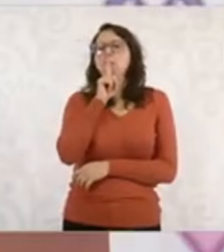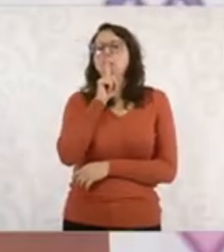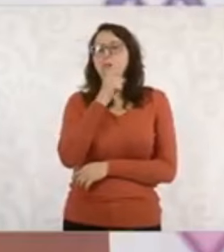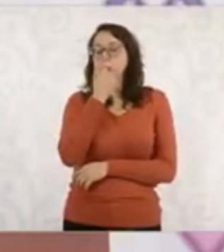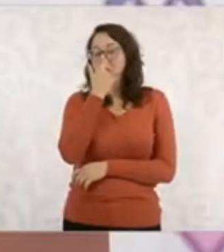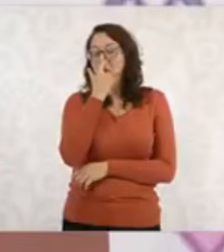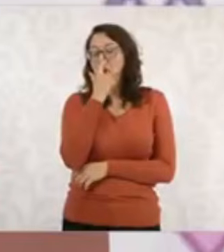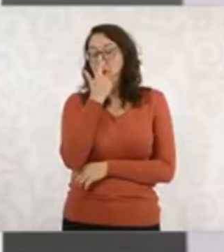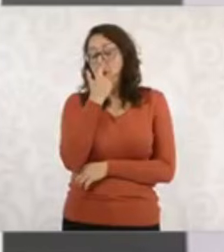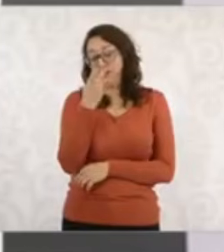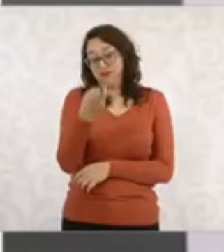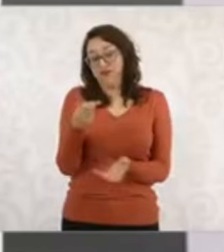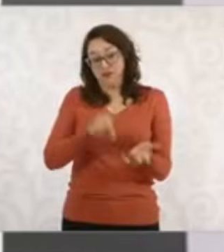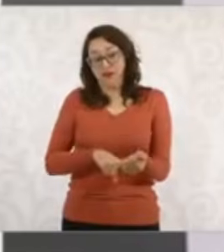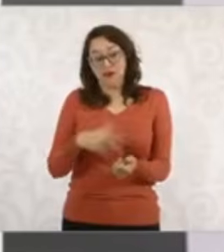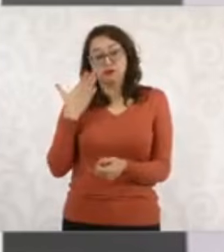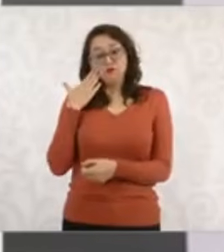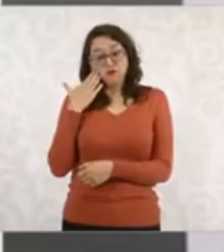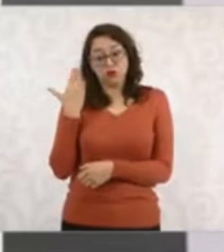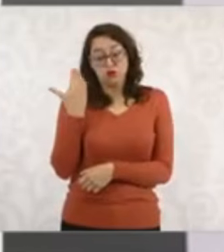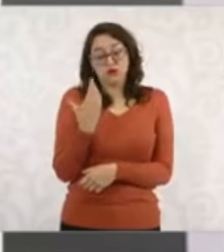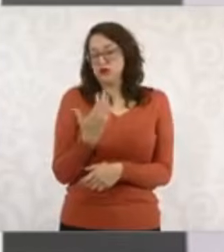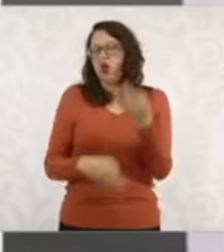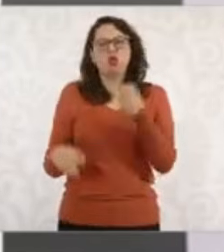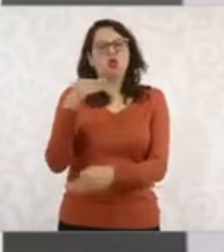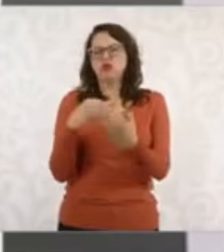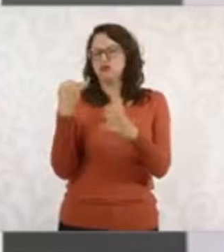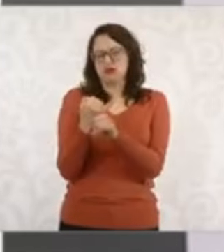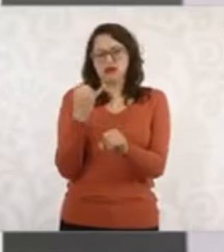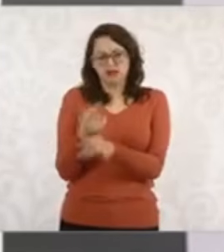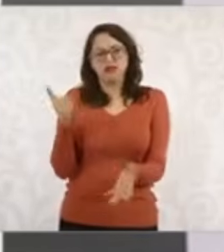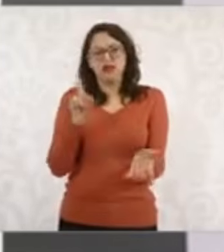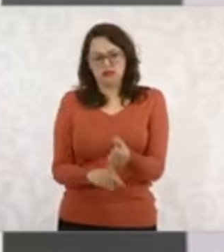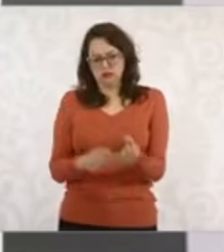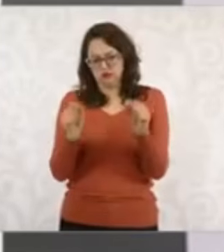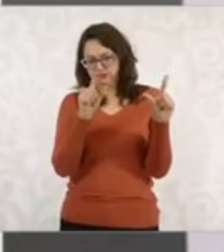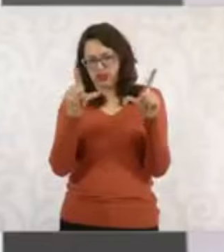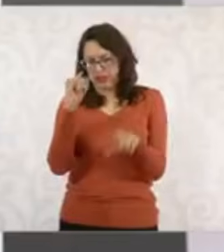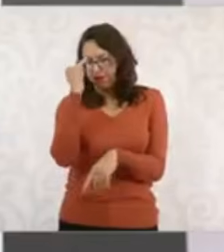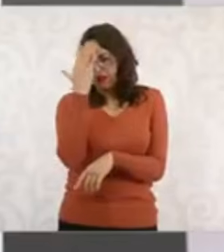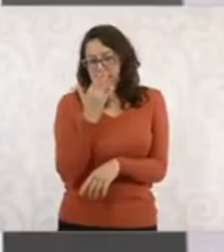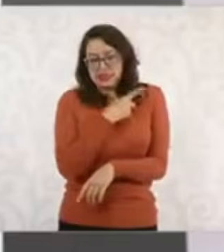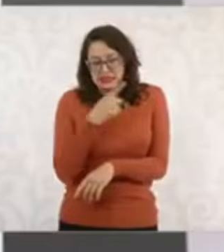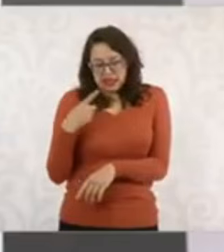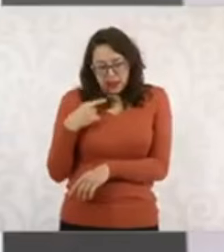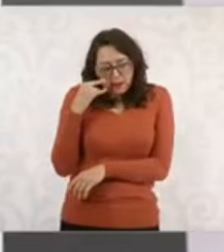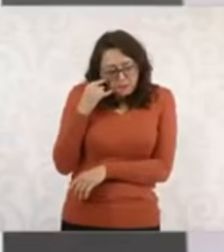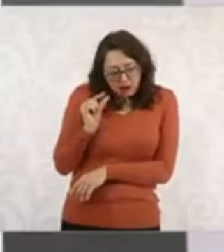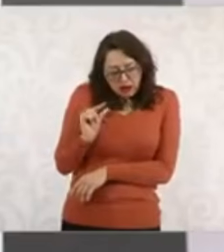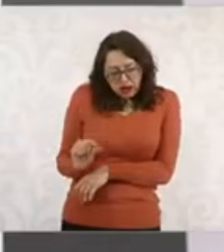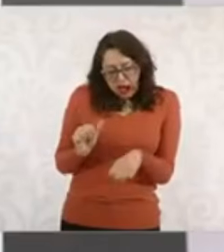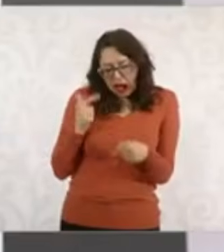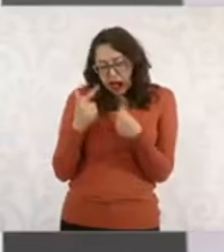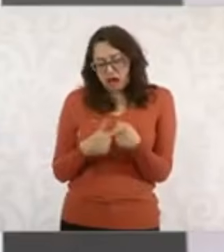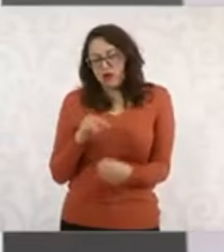que indica y es la política de la red social. Todas las redes sociales tienen eso, que cuando hay una imagen, video,